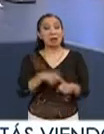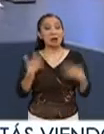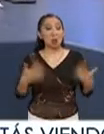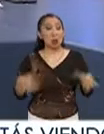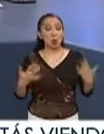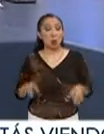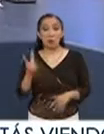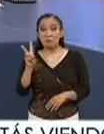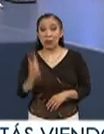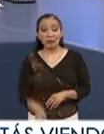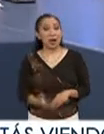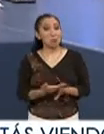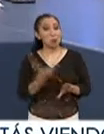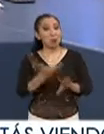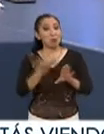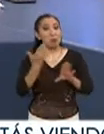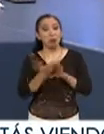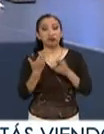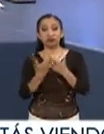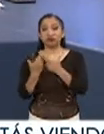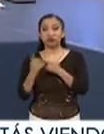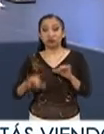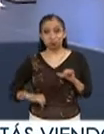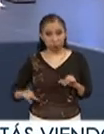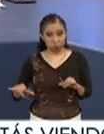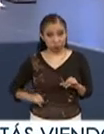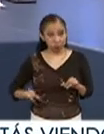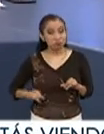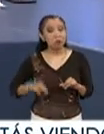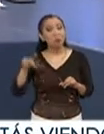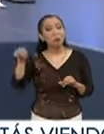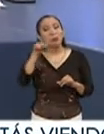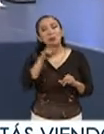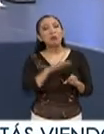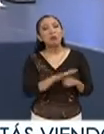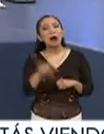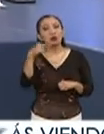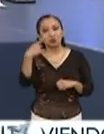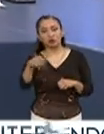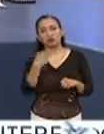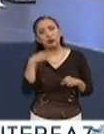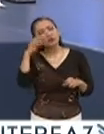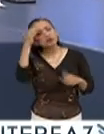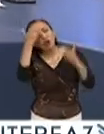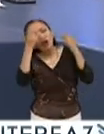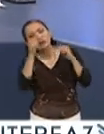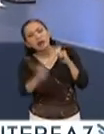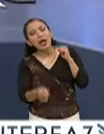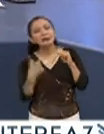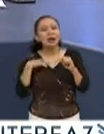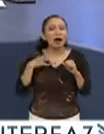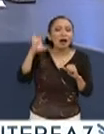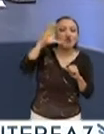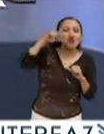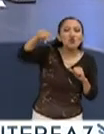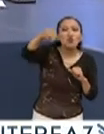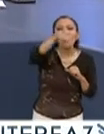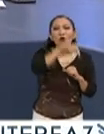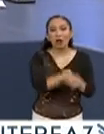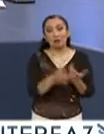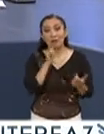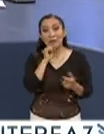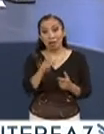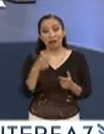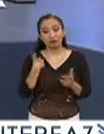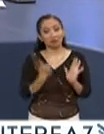duda alguna muy nutrido, muy interesante, en el cual de tu mano estaremos conociendo toda esta oferta cultural tan grande que